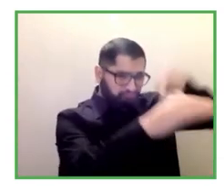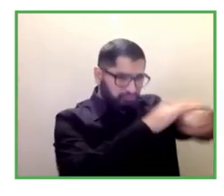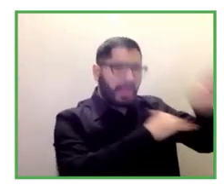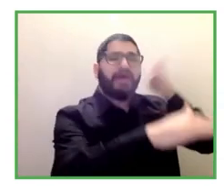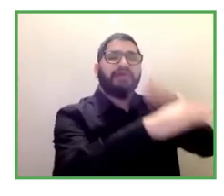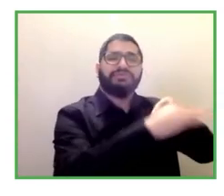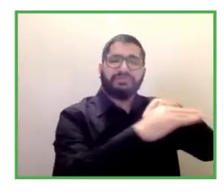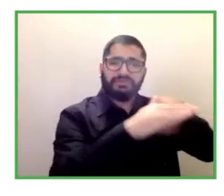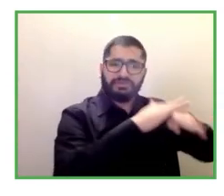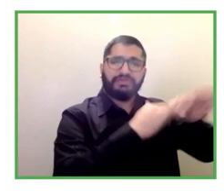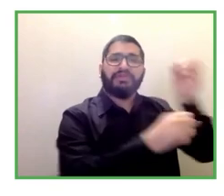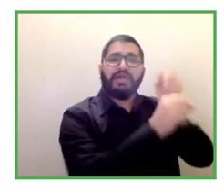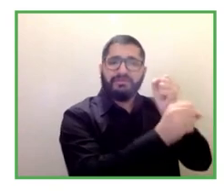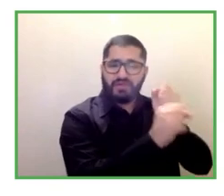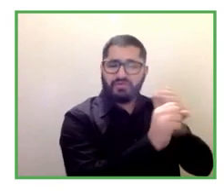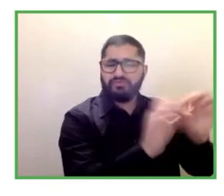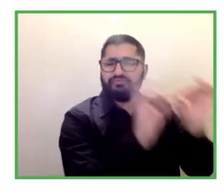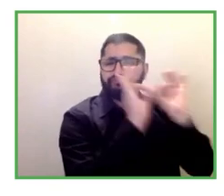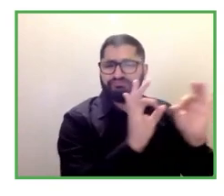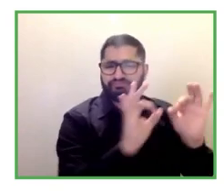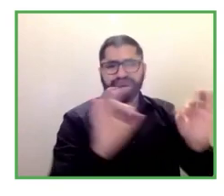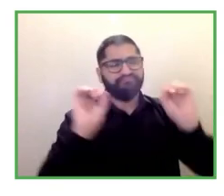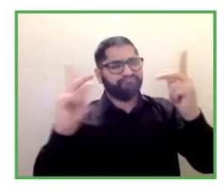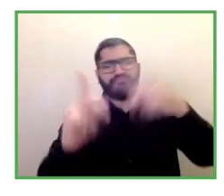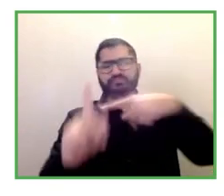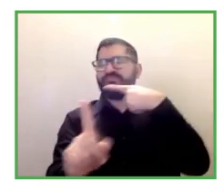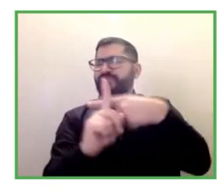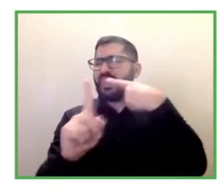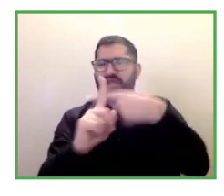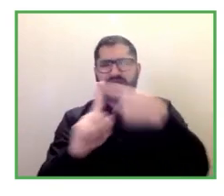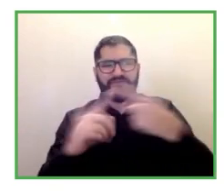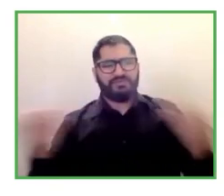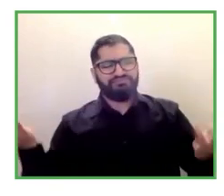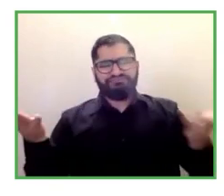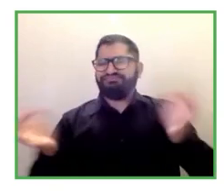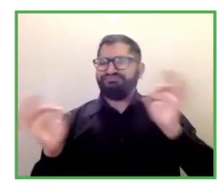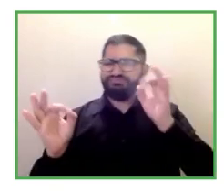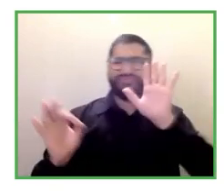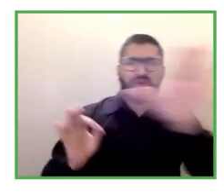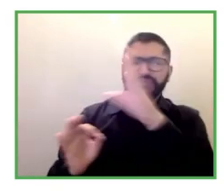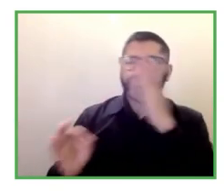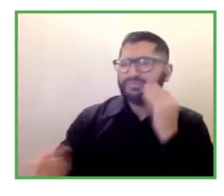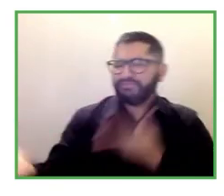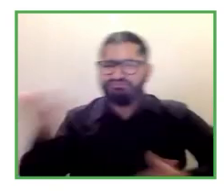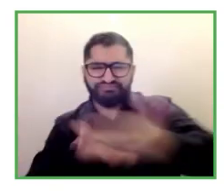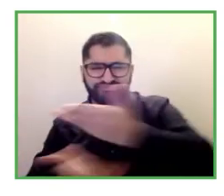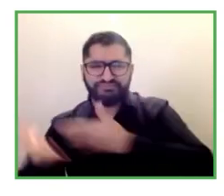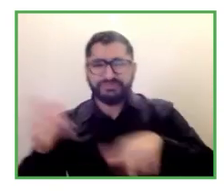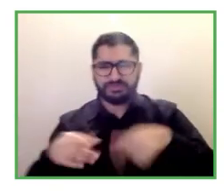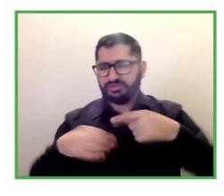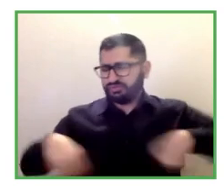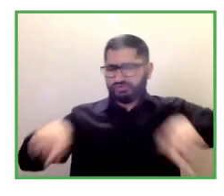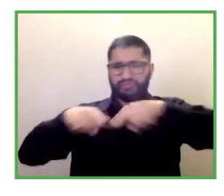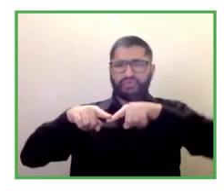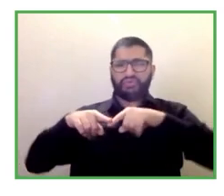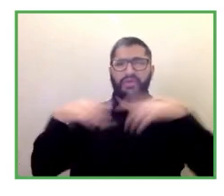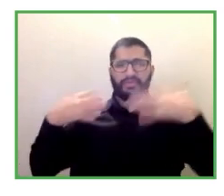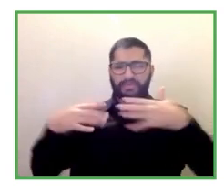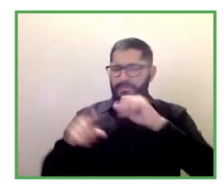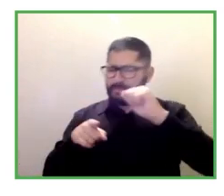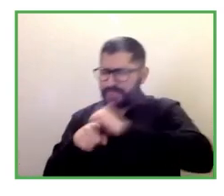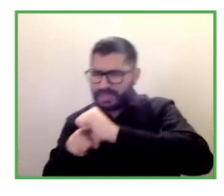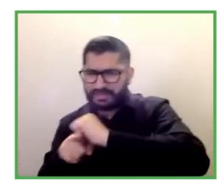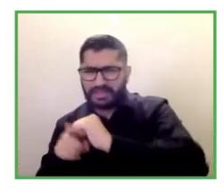poder prepararnos y para poder realmente hacer que los empleados estén preparados, que los supervisores